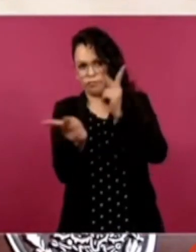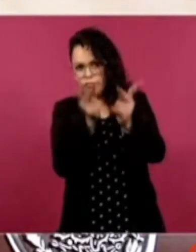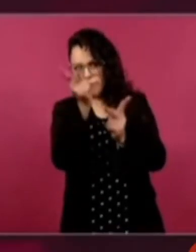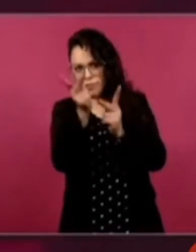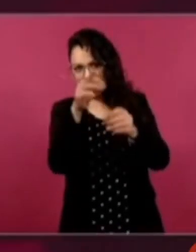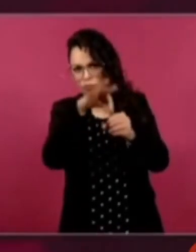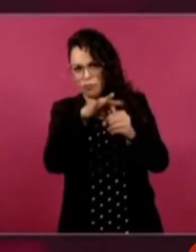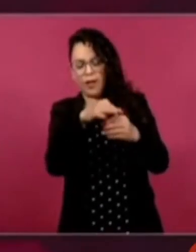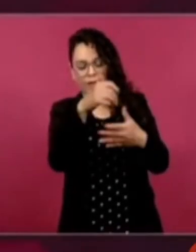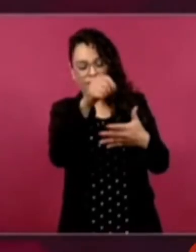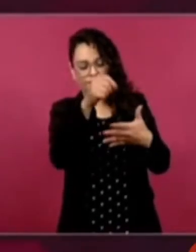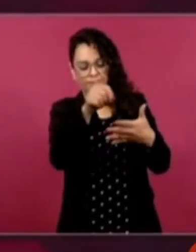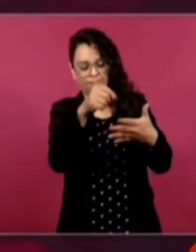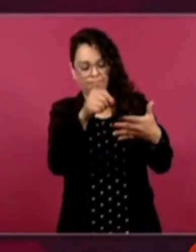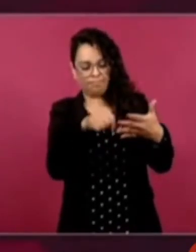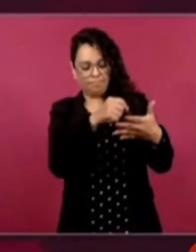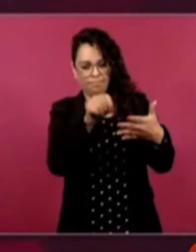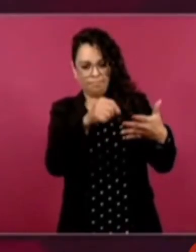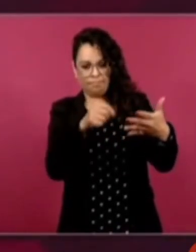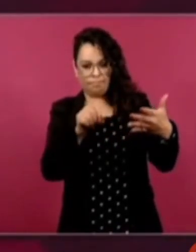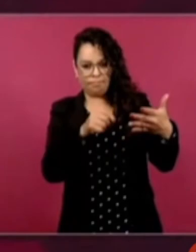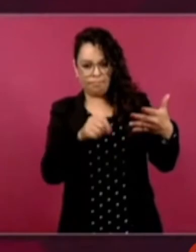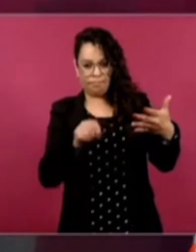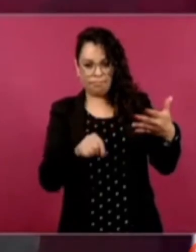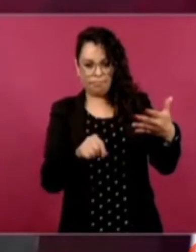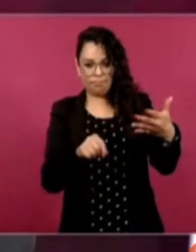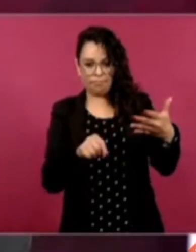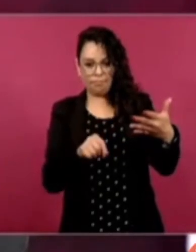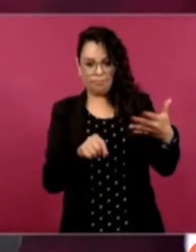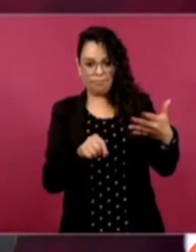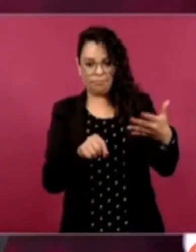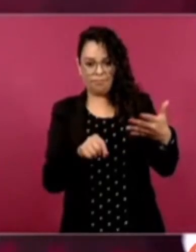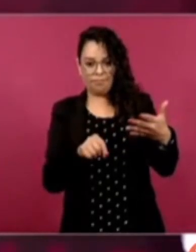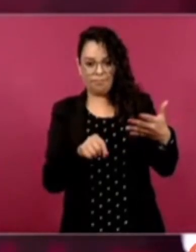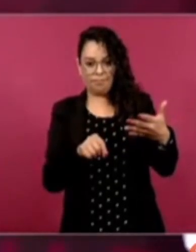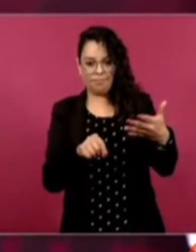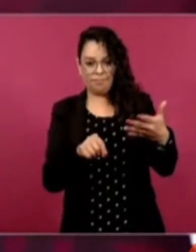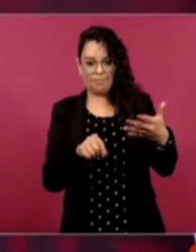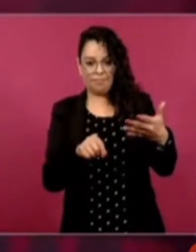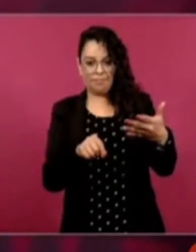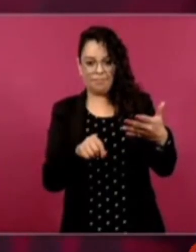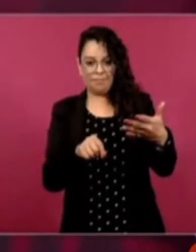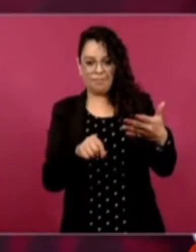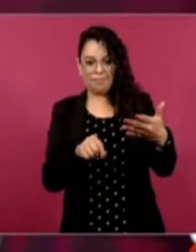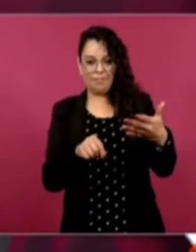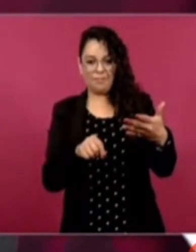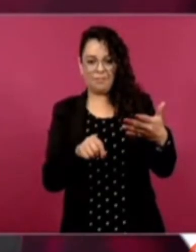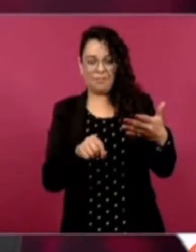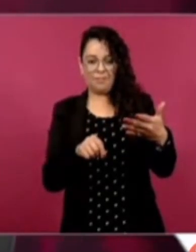Es que estoy en el post-COVID, me... Sí,